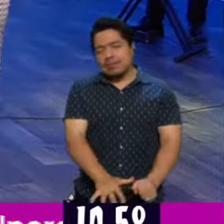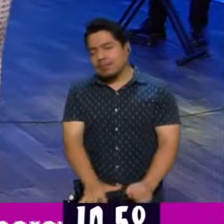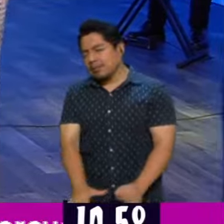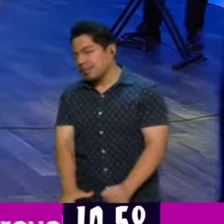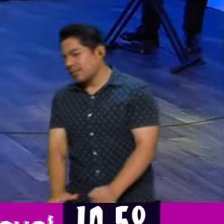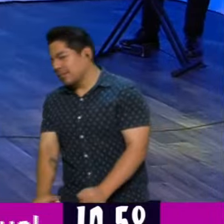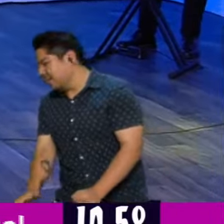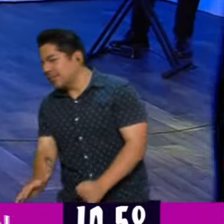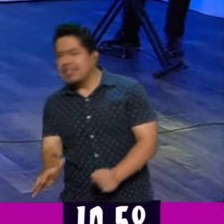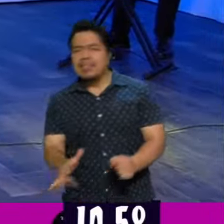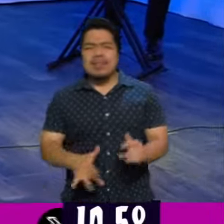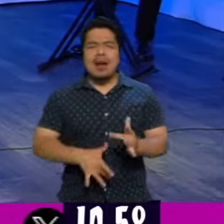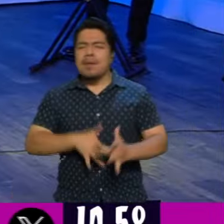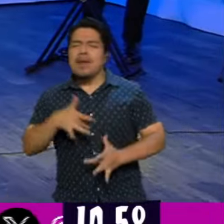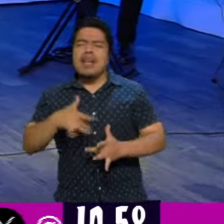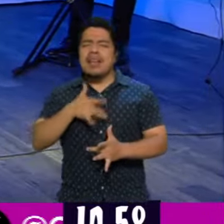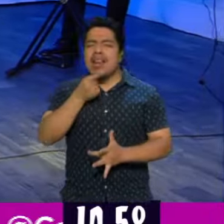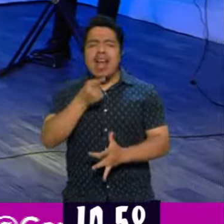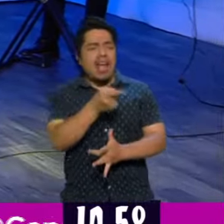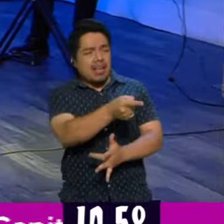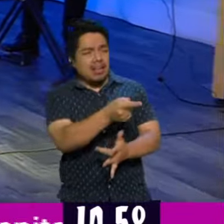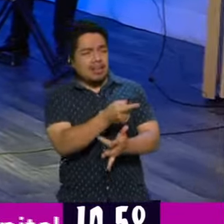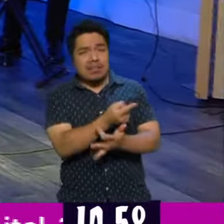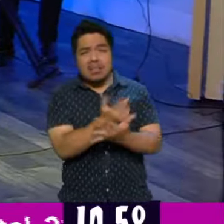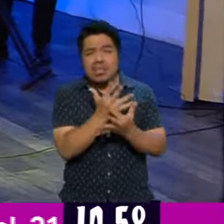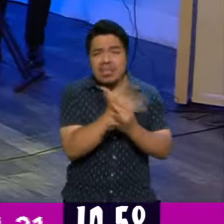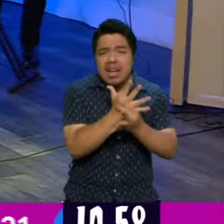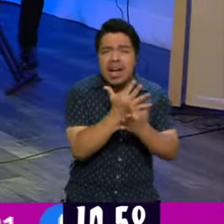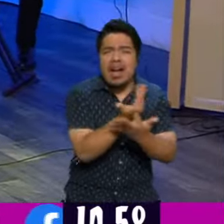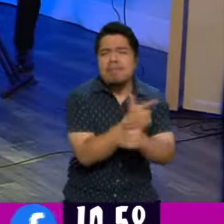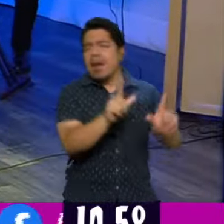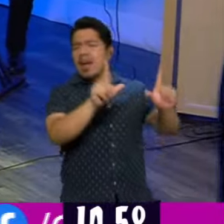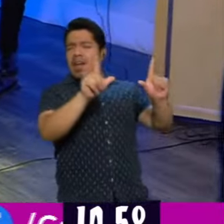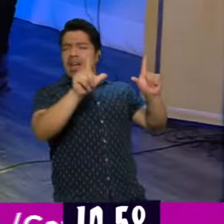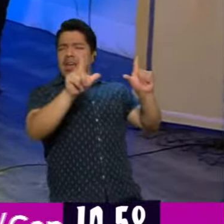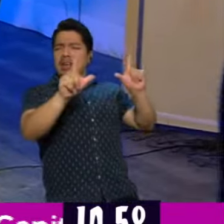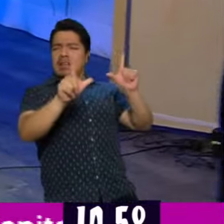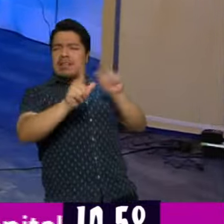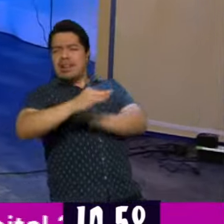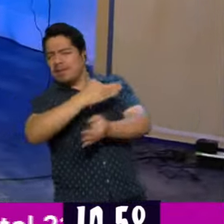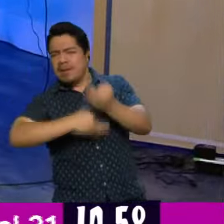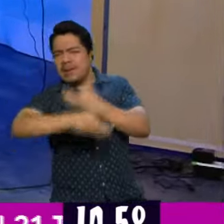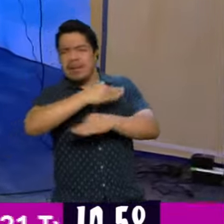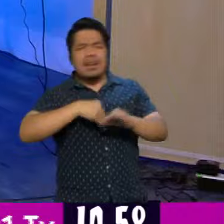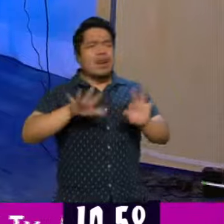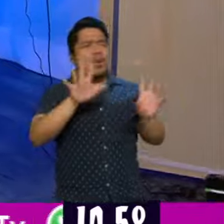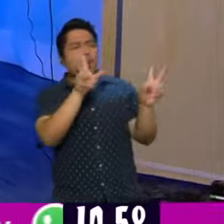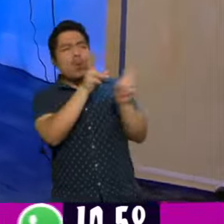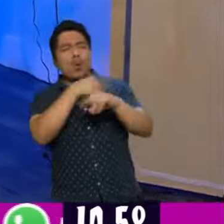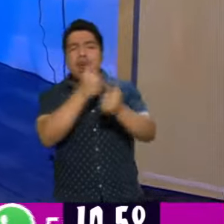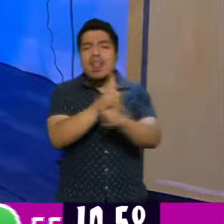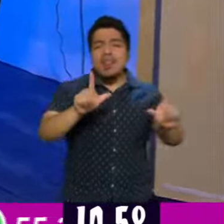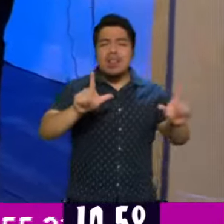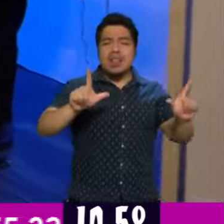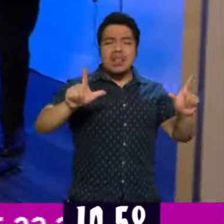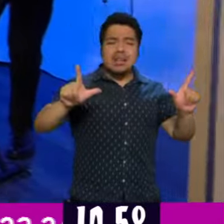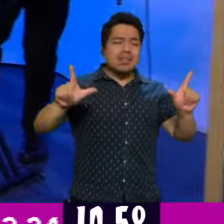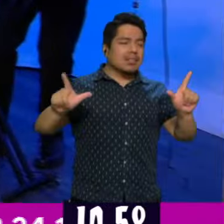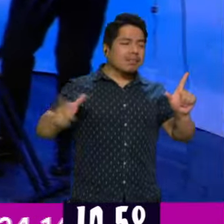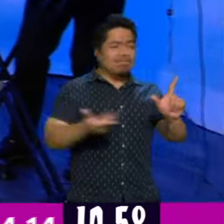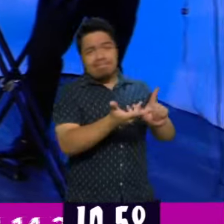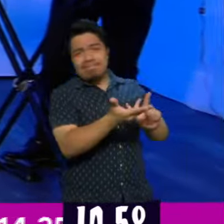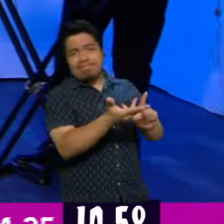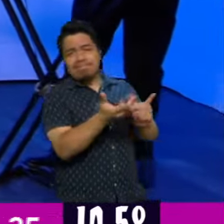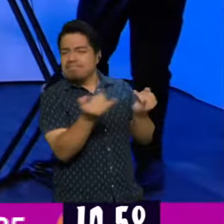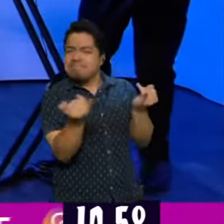Él me dijo que era libre, como el mismo aire que era libre, como